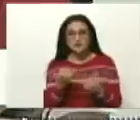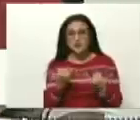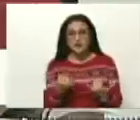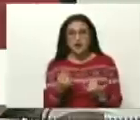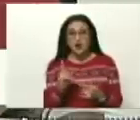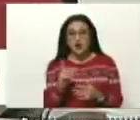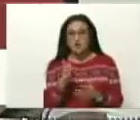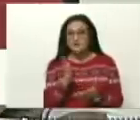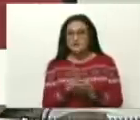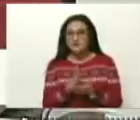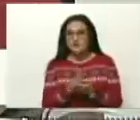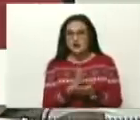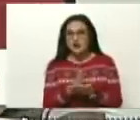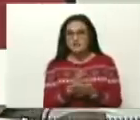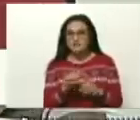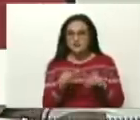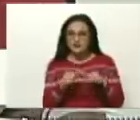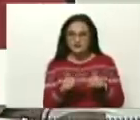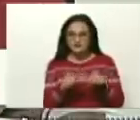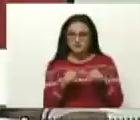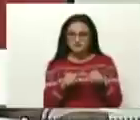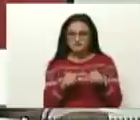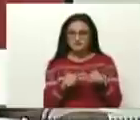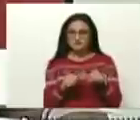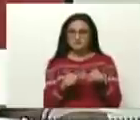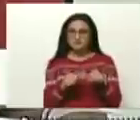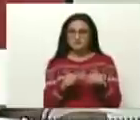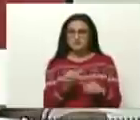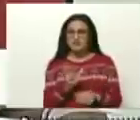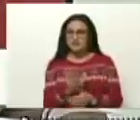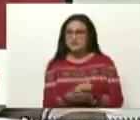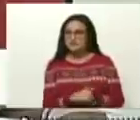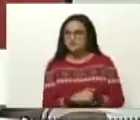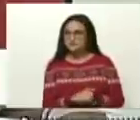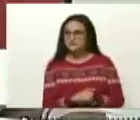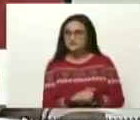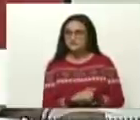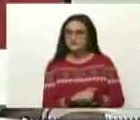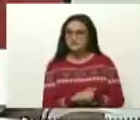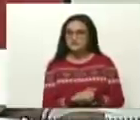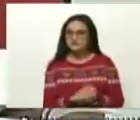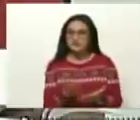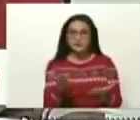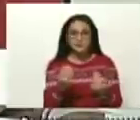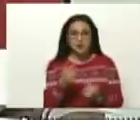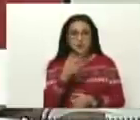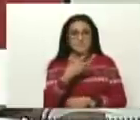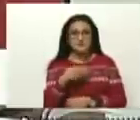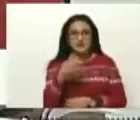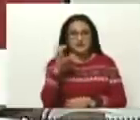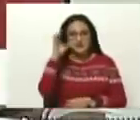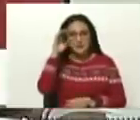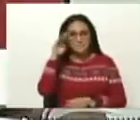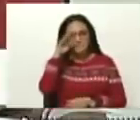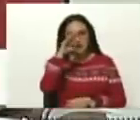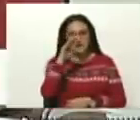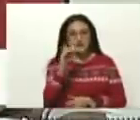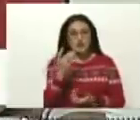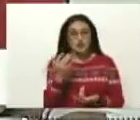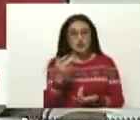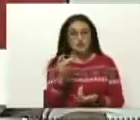desde siempre, ha mantenido ese criterio. Pidió al presidente Petro que Venezuela se convirtiera